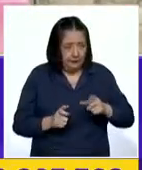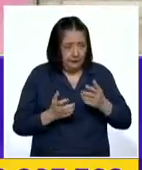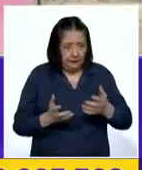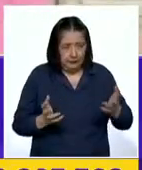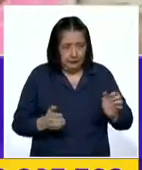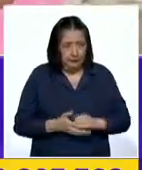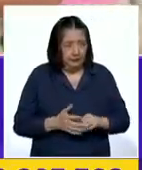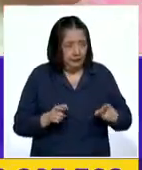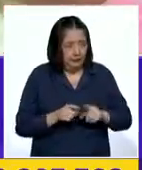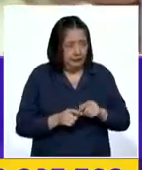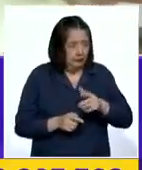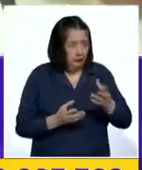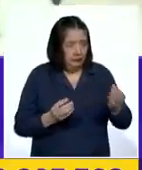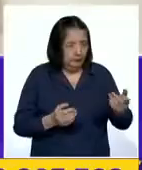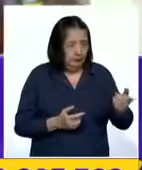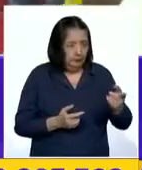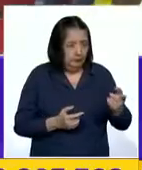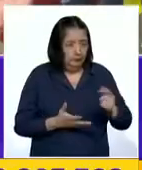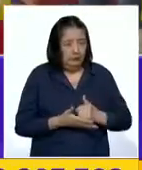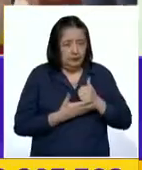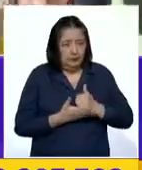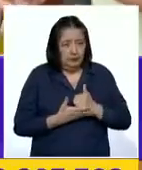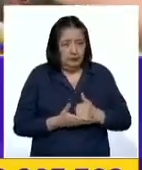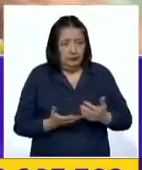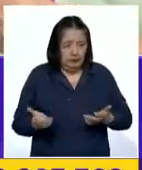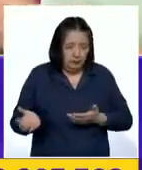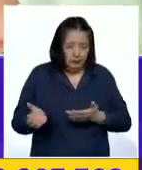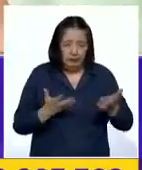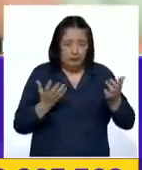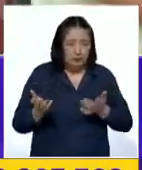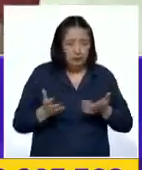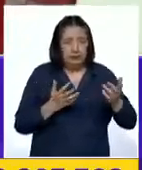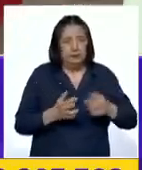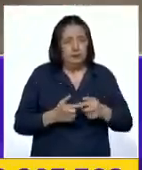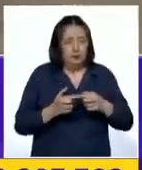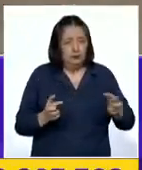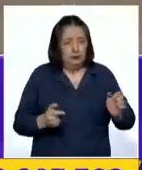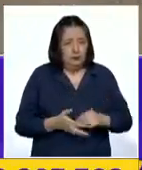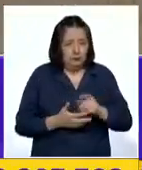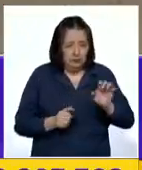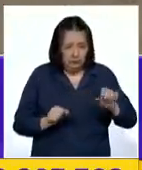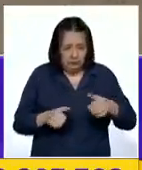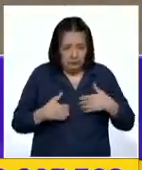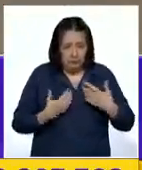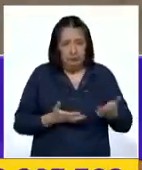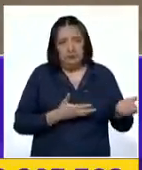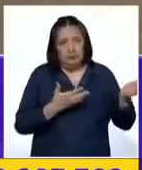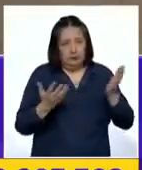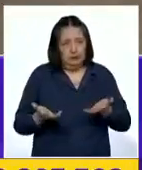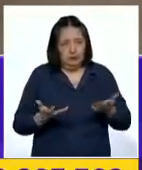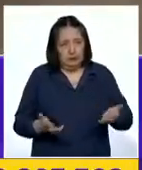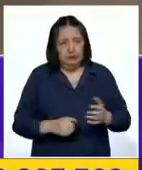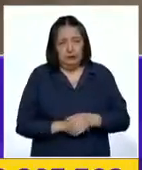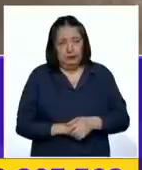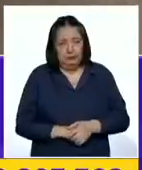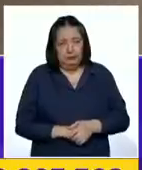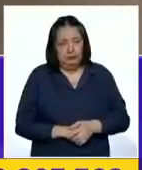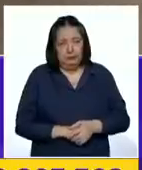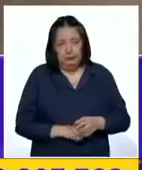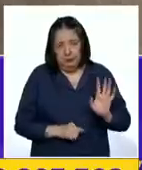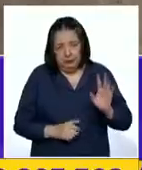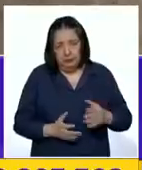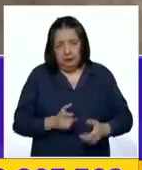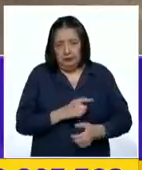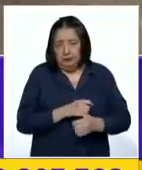¿no? También muchos de ellos nos han ayudado trasladando los productos, los víveres para poder traerlos hasta aquí. Ni siquiera sumando un poco